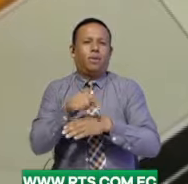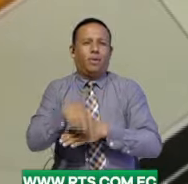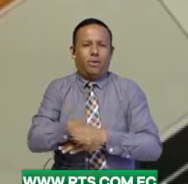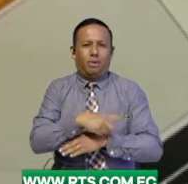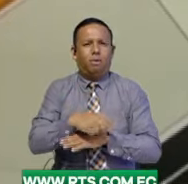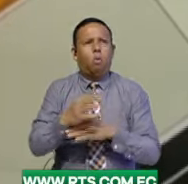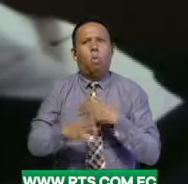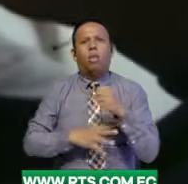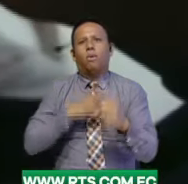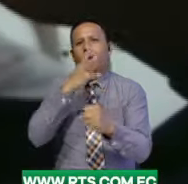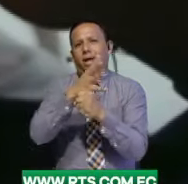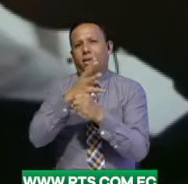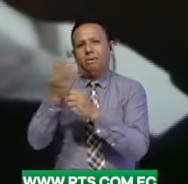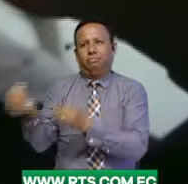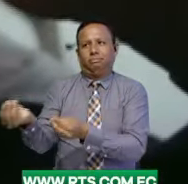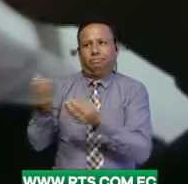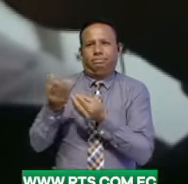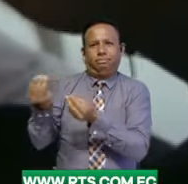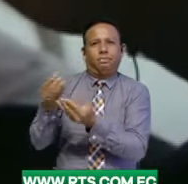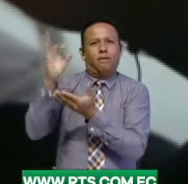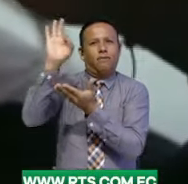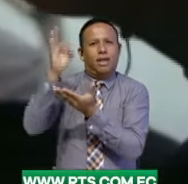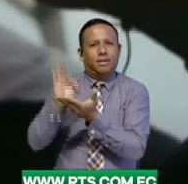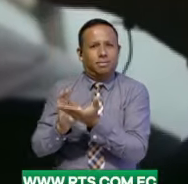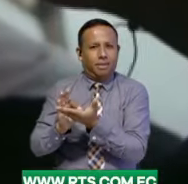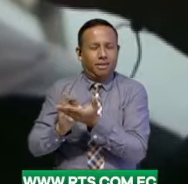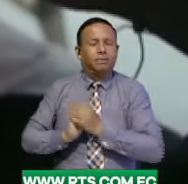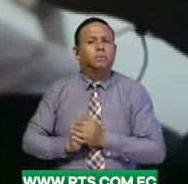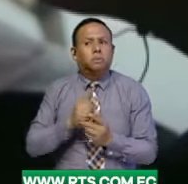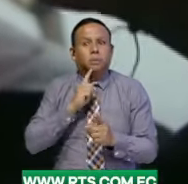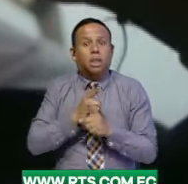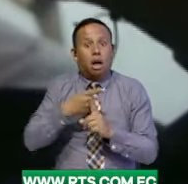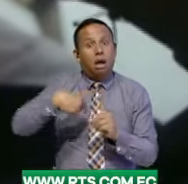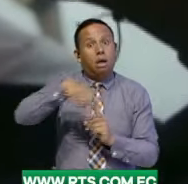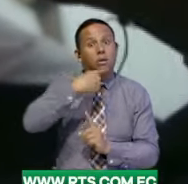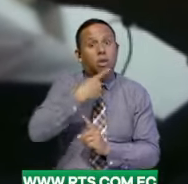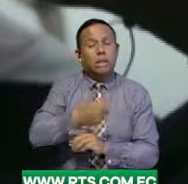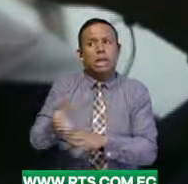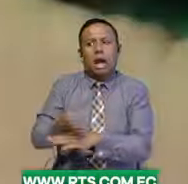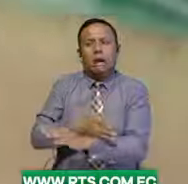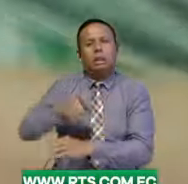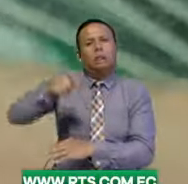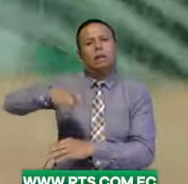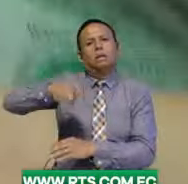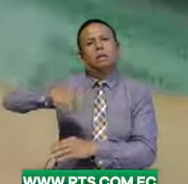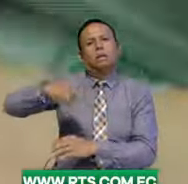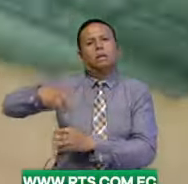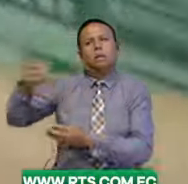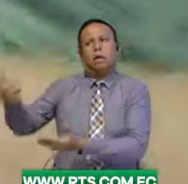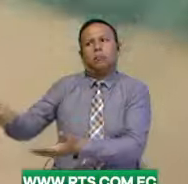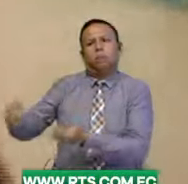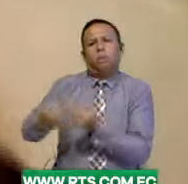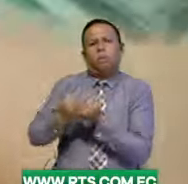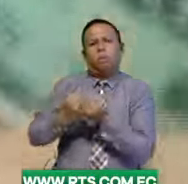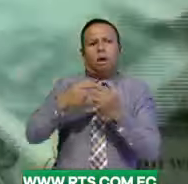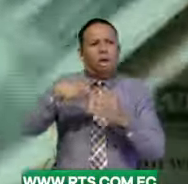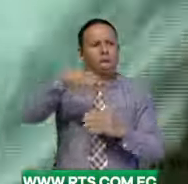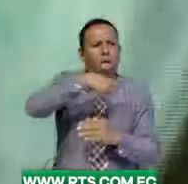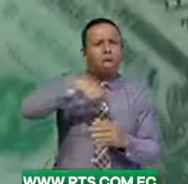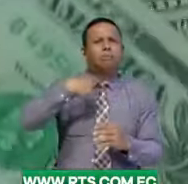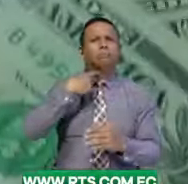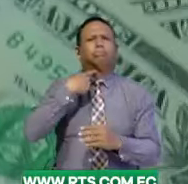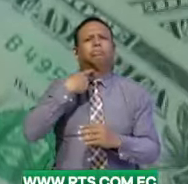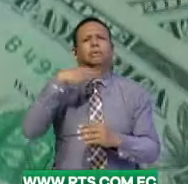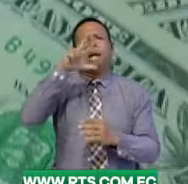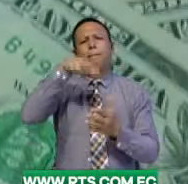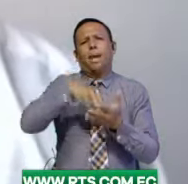próximos 4 años. Según expertos, este acuerdo era esperado debido al déficit fiscal de más de 3.000 millones de dólares que